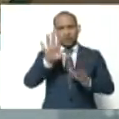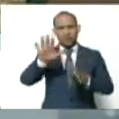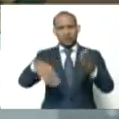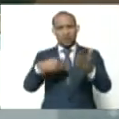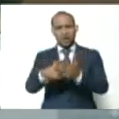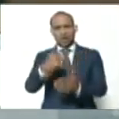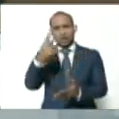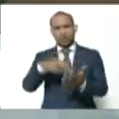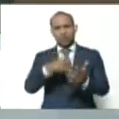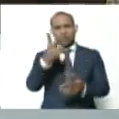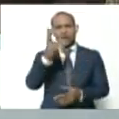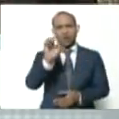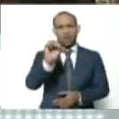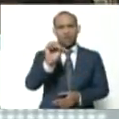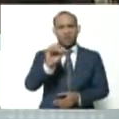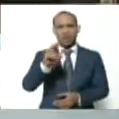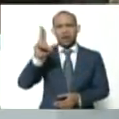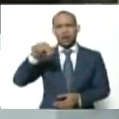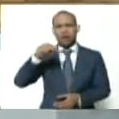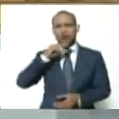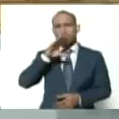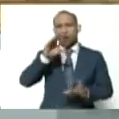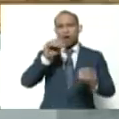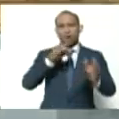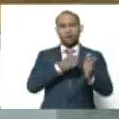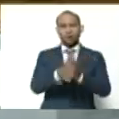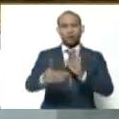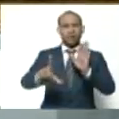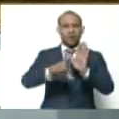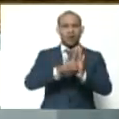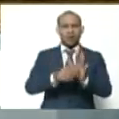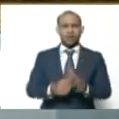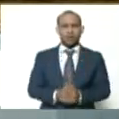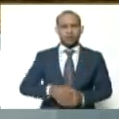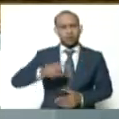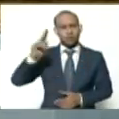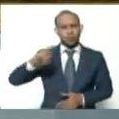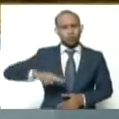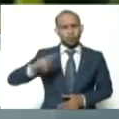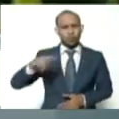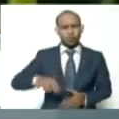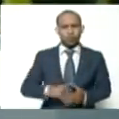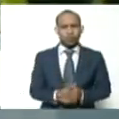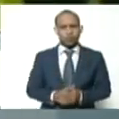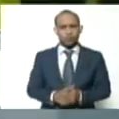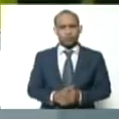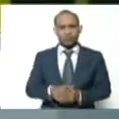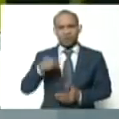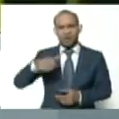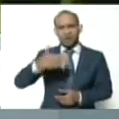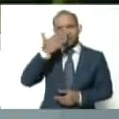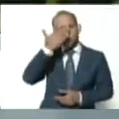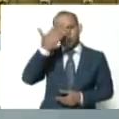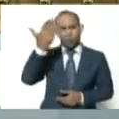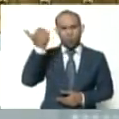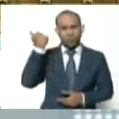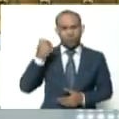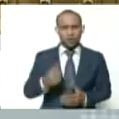2020, nunca habló de leyes. Nunca. Aquí se había olvidado